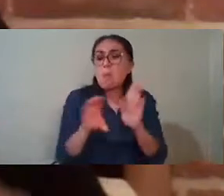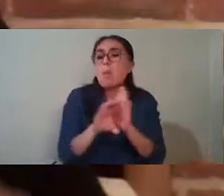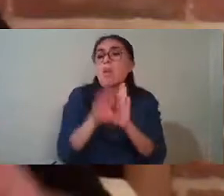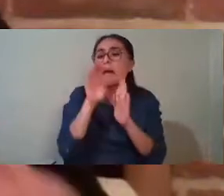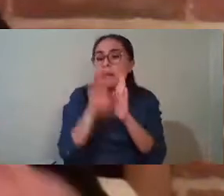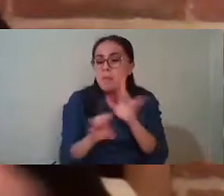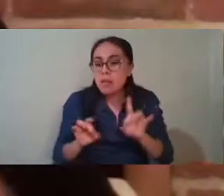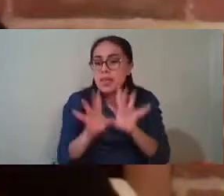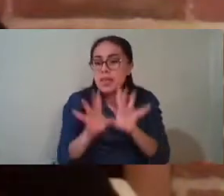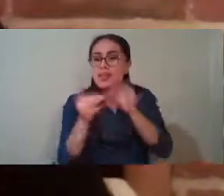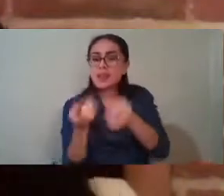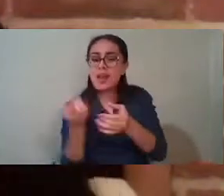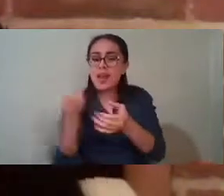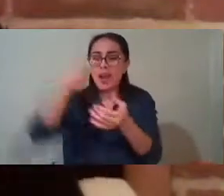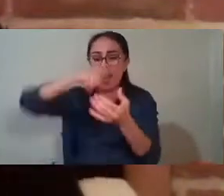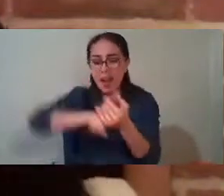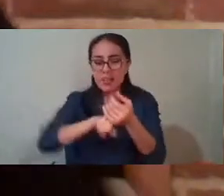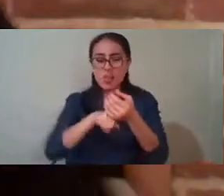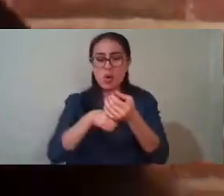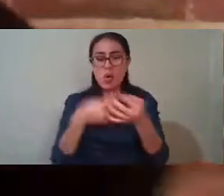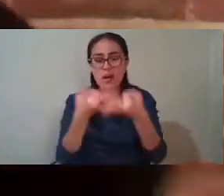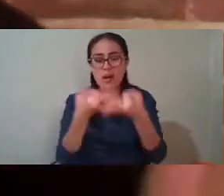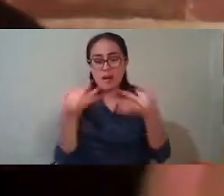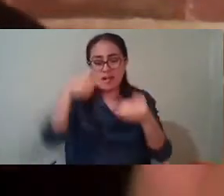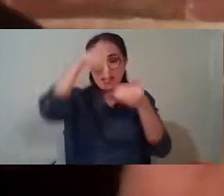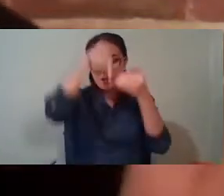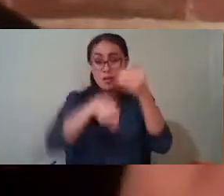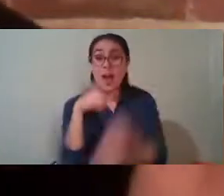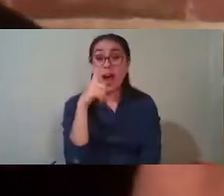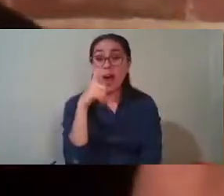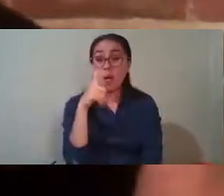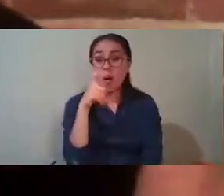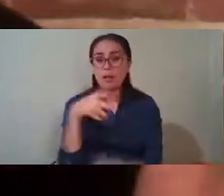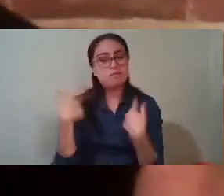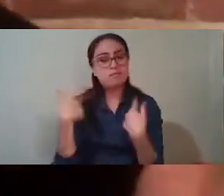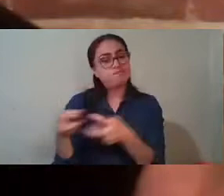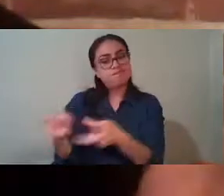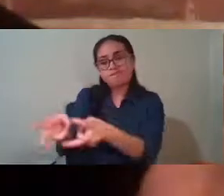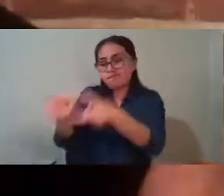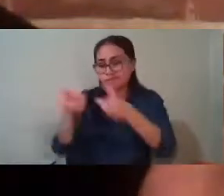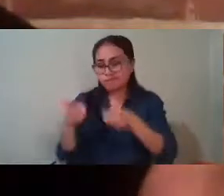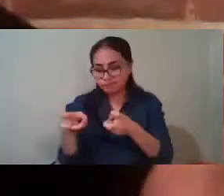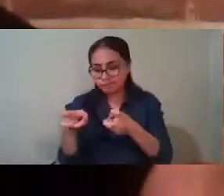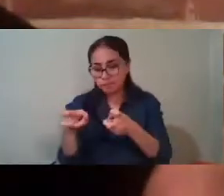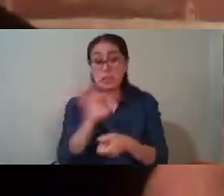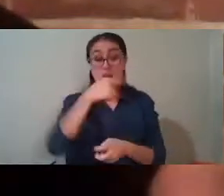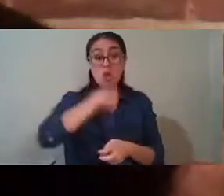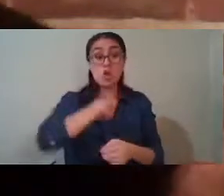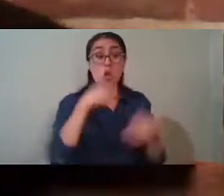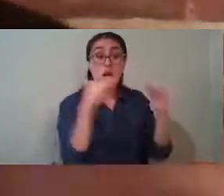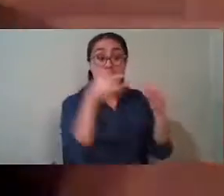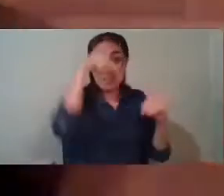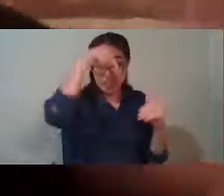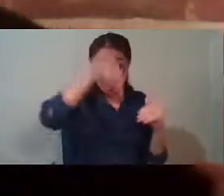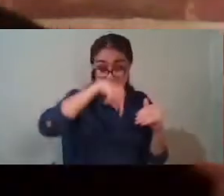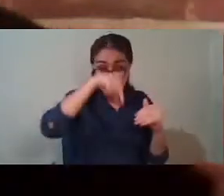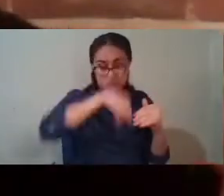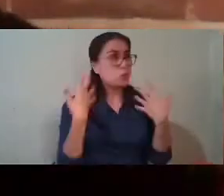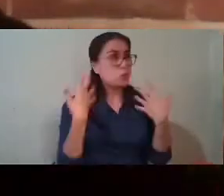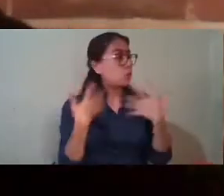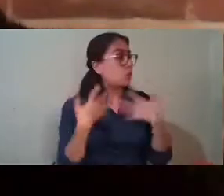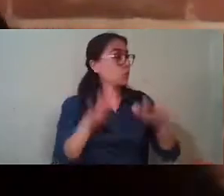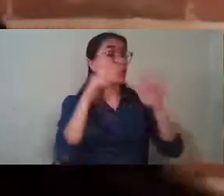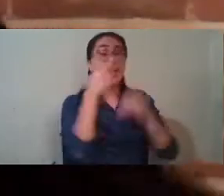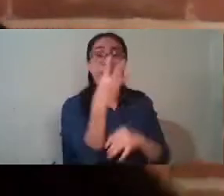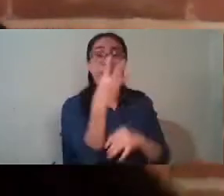sacar agua de la napa, se la roban al otro día. Dice, yo vivo aquí, ya me robaron tres. Olvídese, esto no